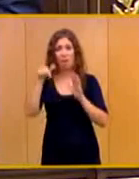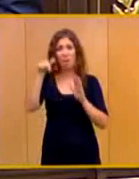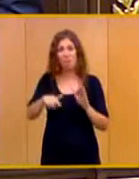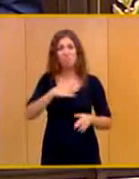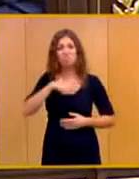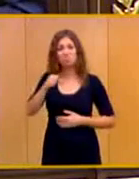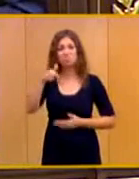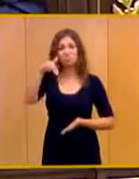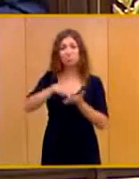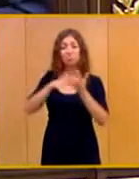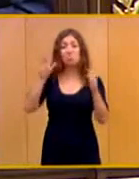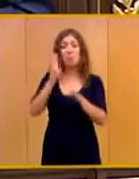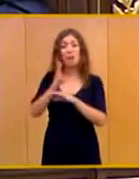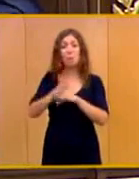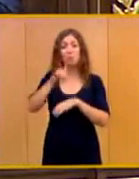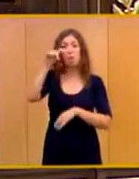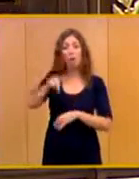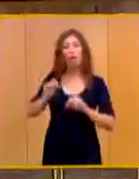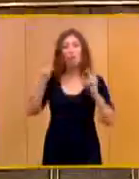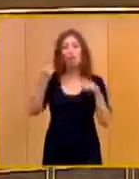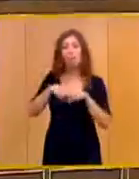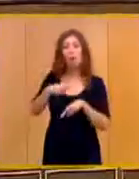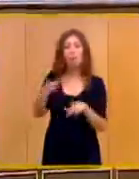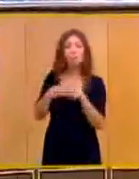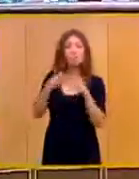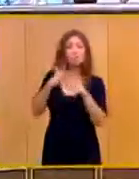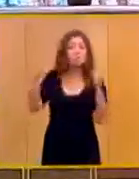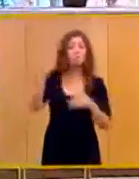ante todos los españoles y ante toda la Cámara.